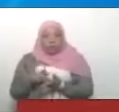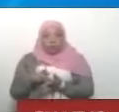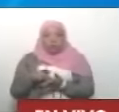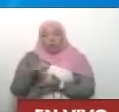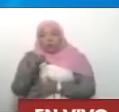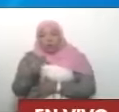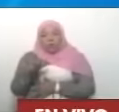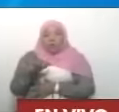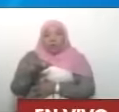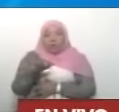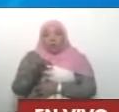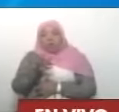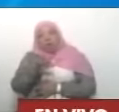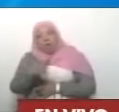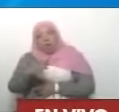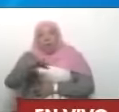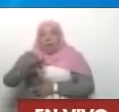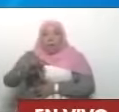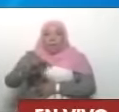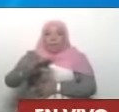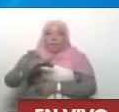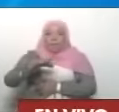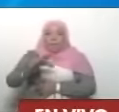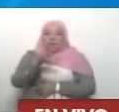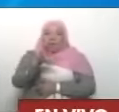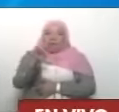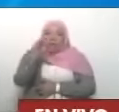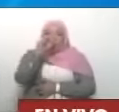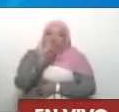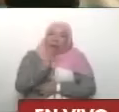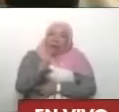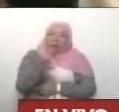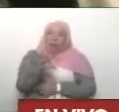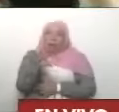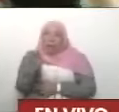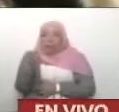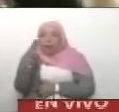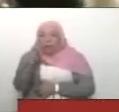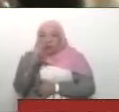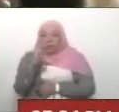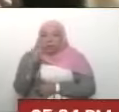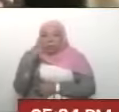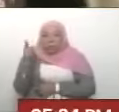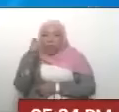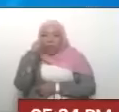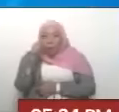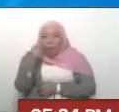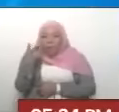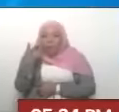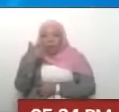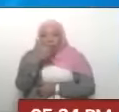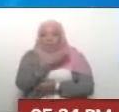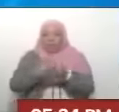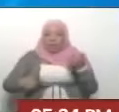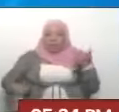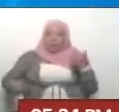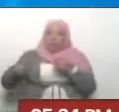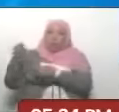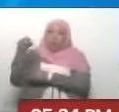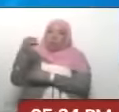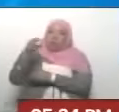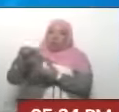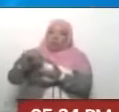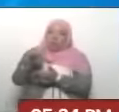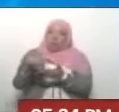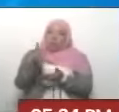intermedia joven, que es la que nos sigue a nosotros. Ahí está Héctor Rodríguez, la generación